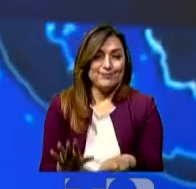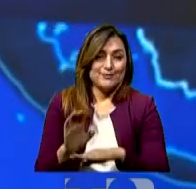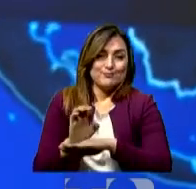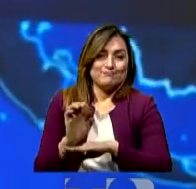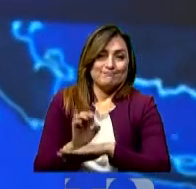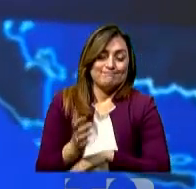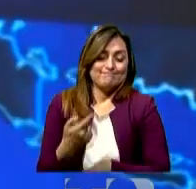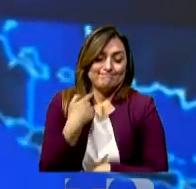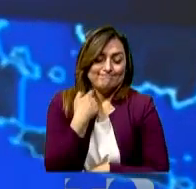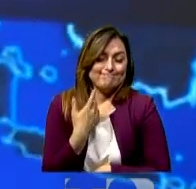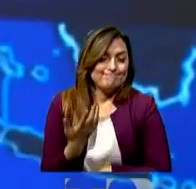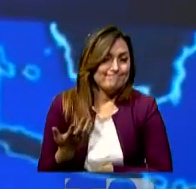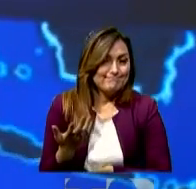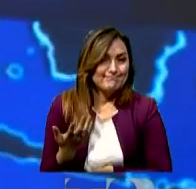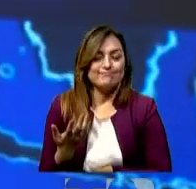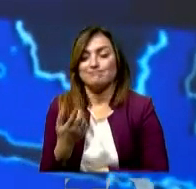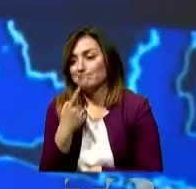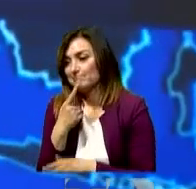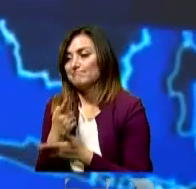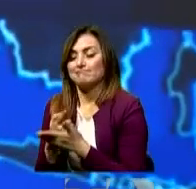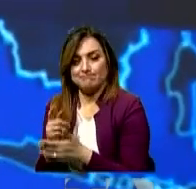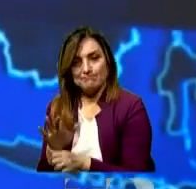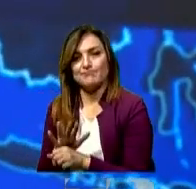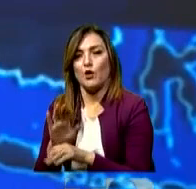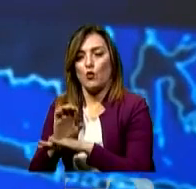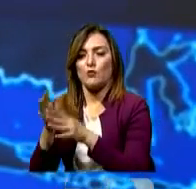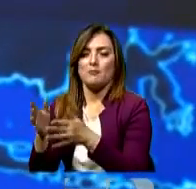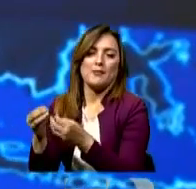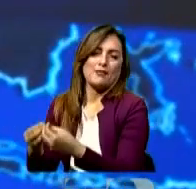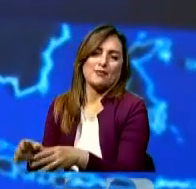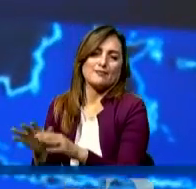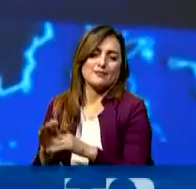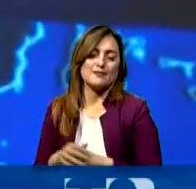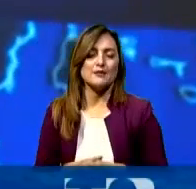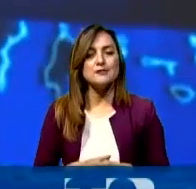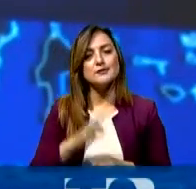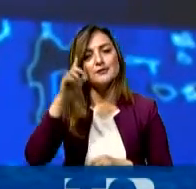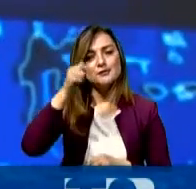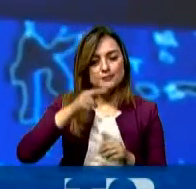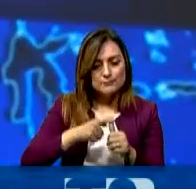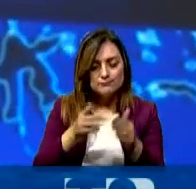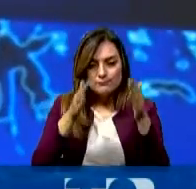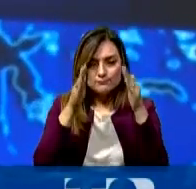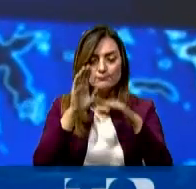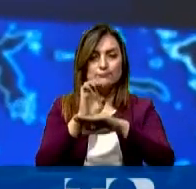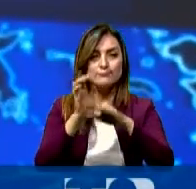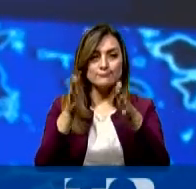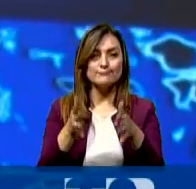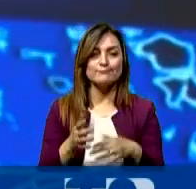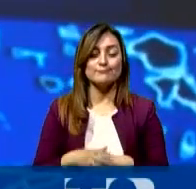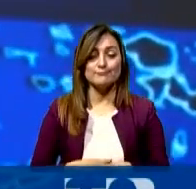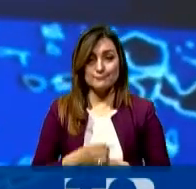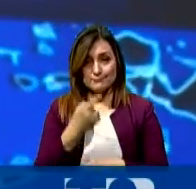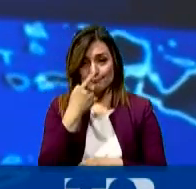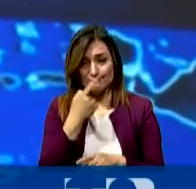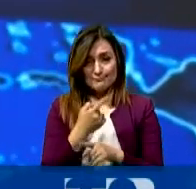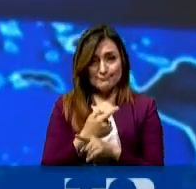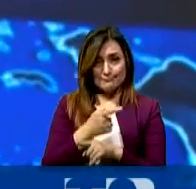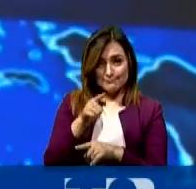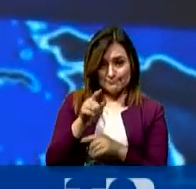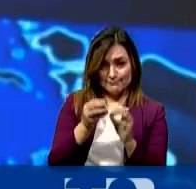totalmente exactamente entonces al gobierno le toca privilegiar el interés de los ecuatorianos no le interesa de los partidos